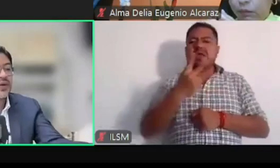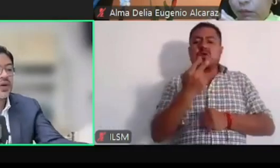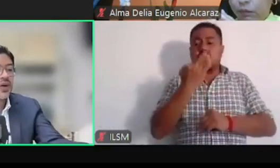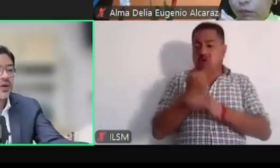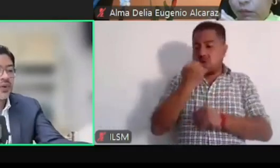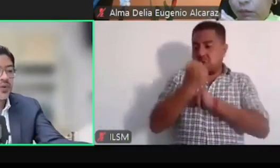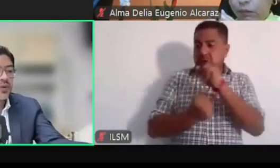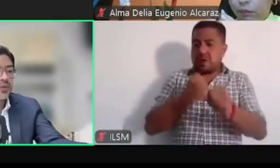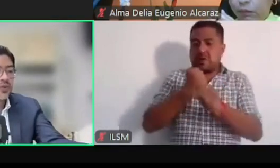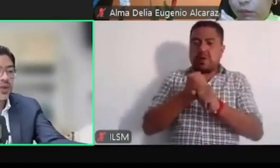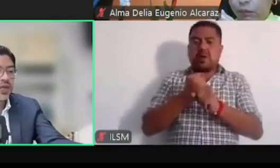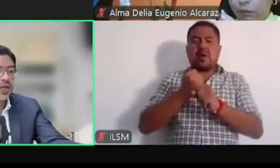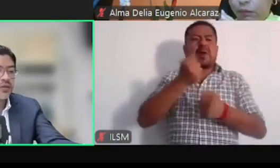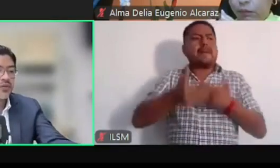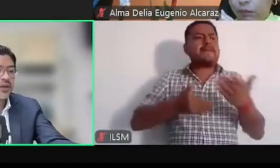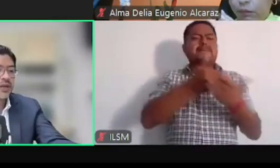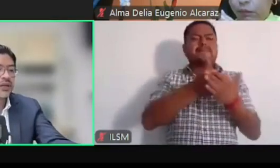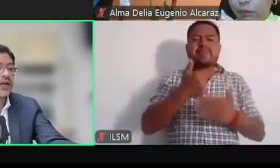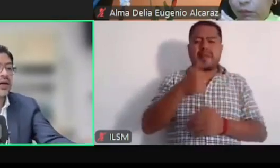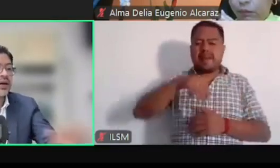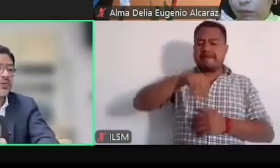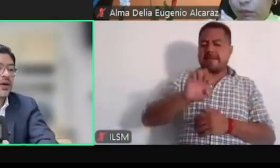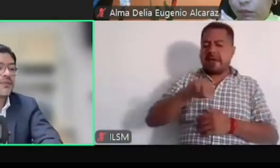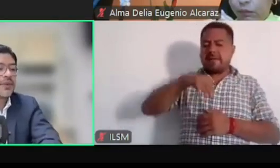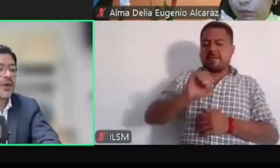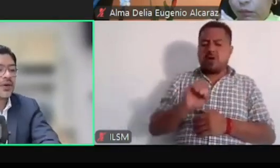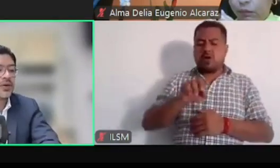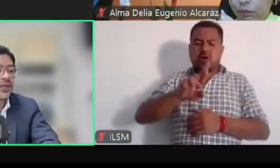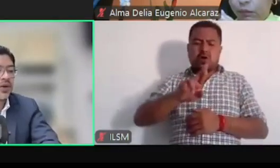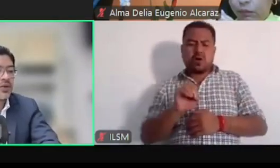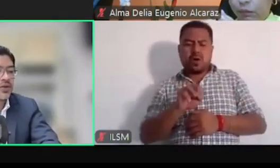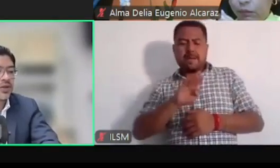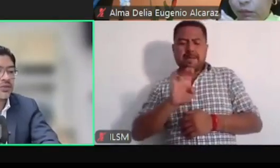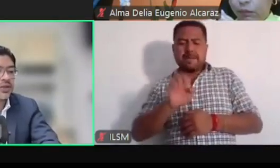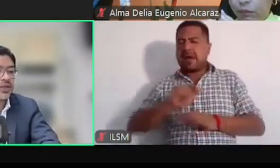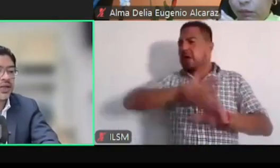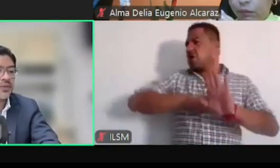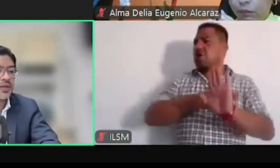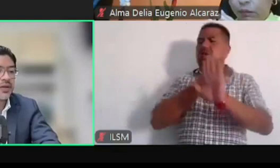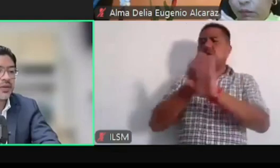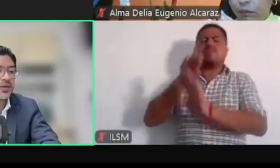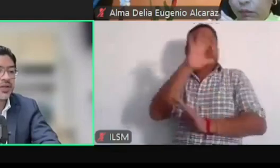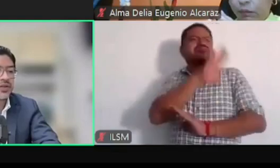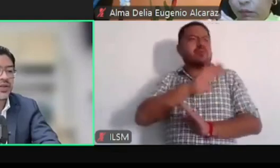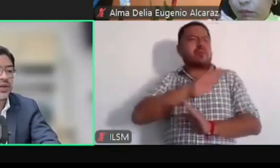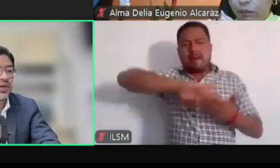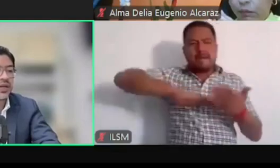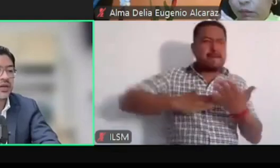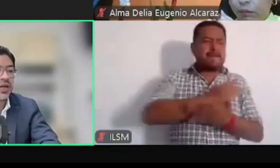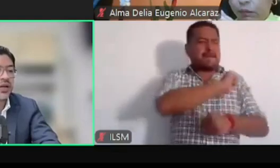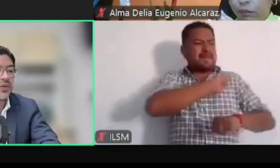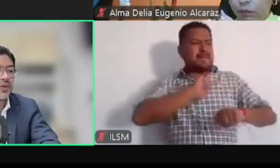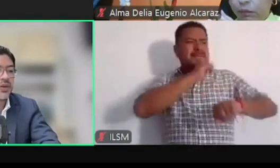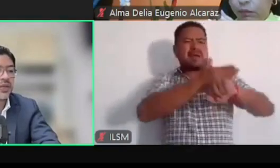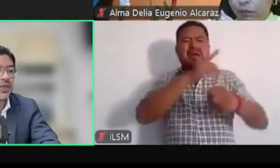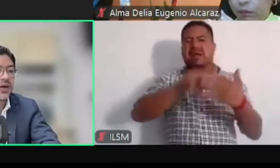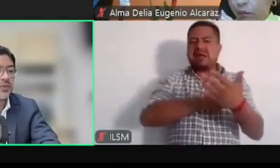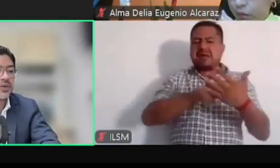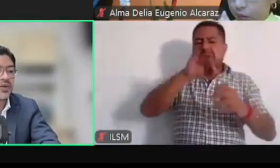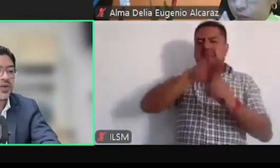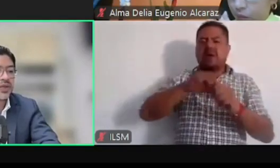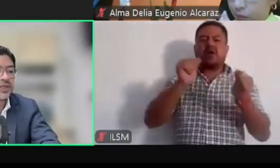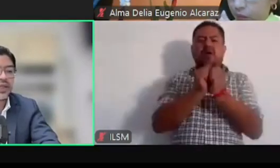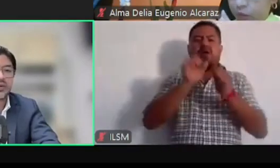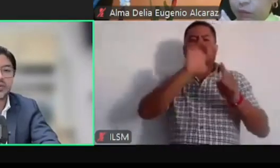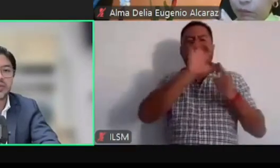año promovido por Guillermo Miranda Román en contra de la omisión de admitir el procedimiento sancionador electoral promovido ante la